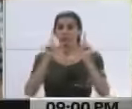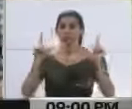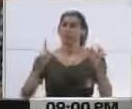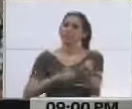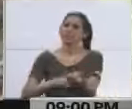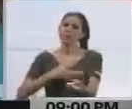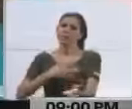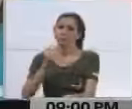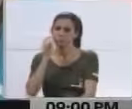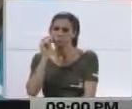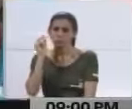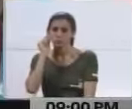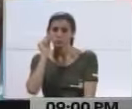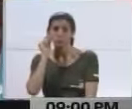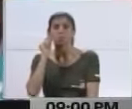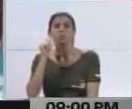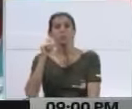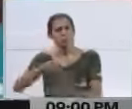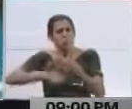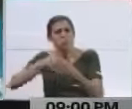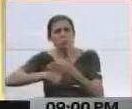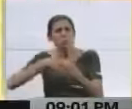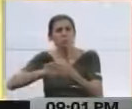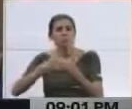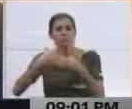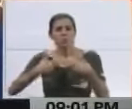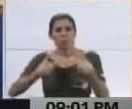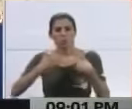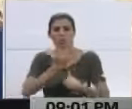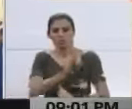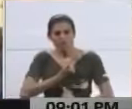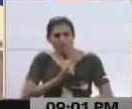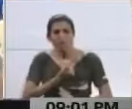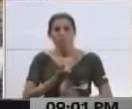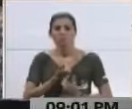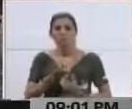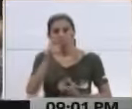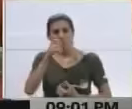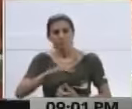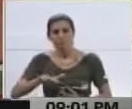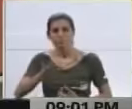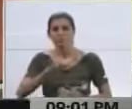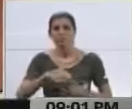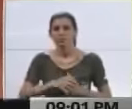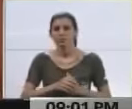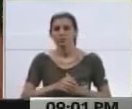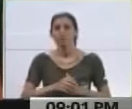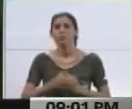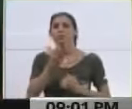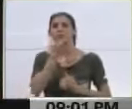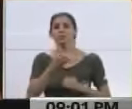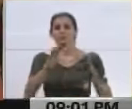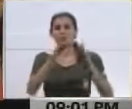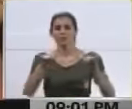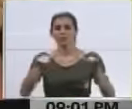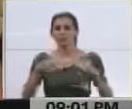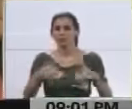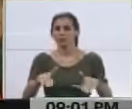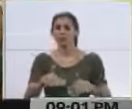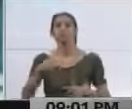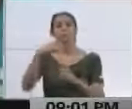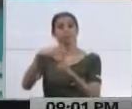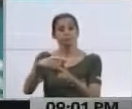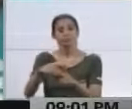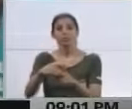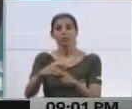y hermanas, después de tanta lucha y sacrificio, este pueblo se merece una Navidad en paz,